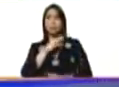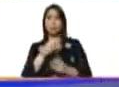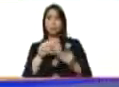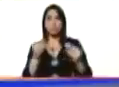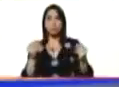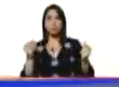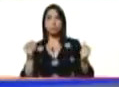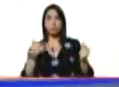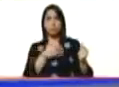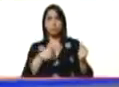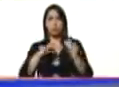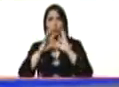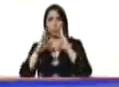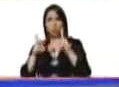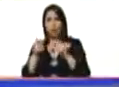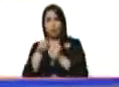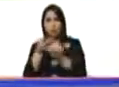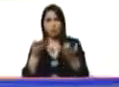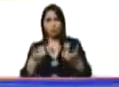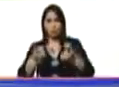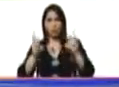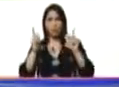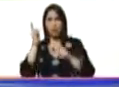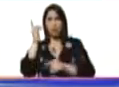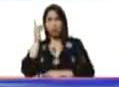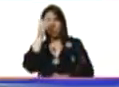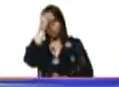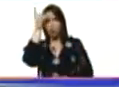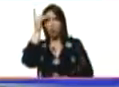quiero contar esto, pues, si me lo permite, Diosdado.